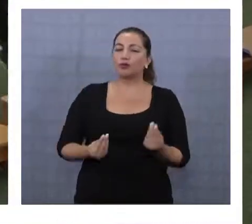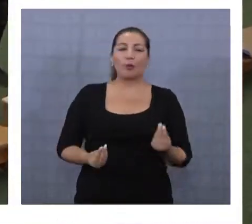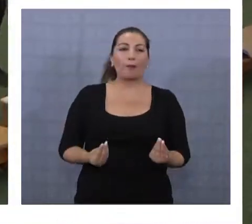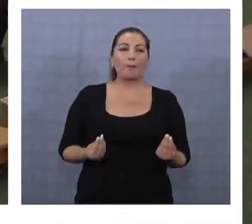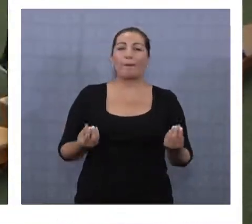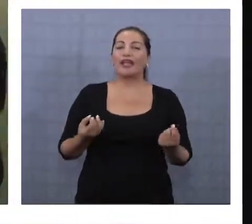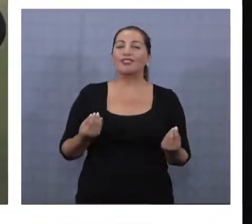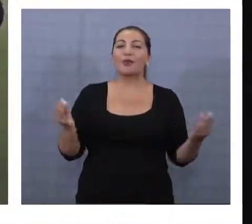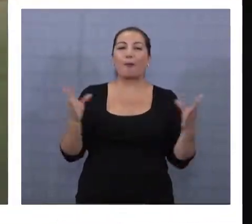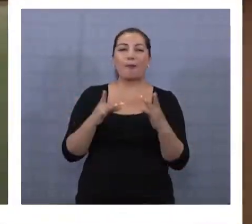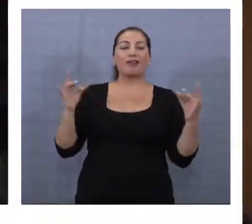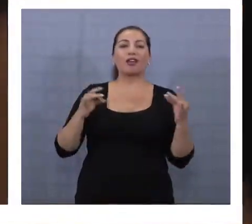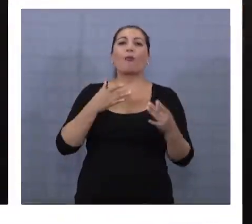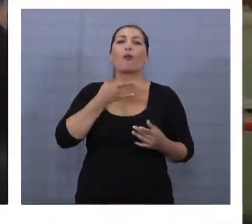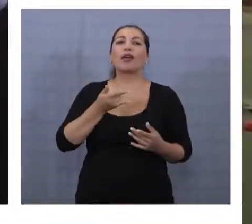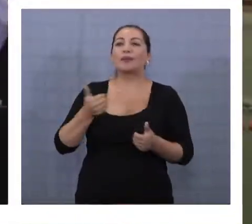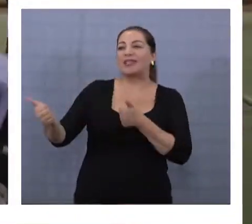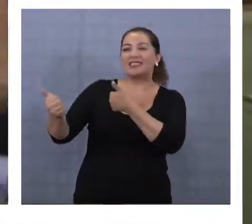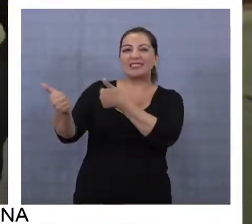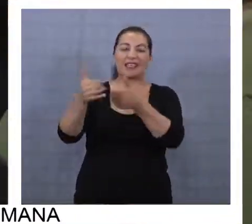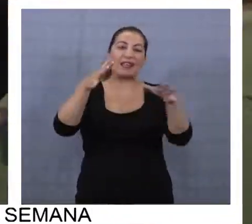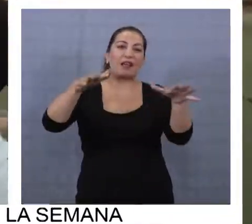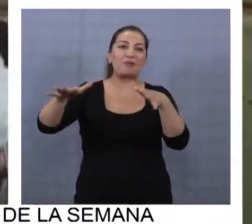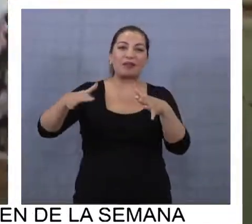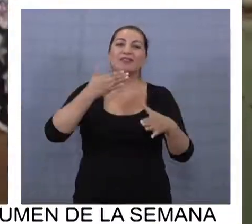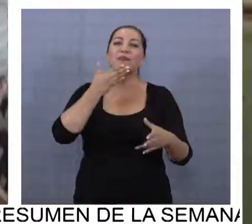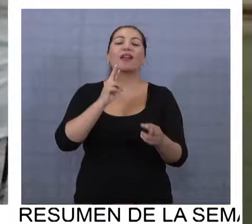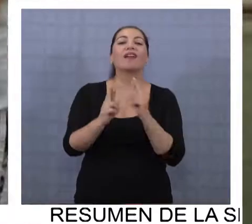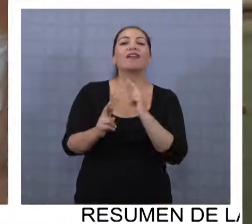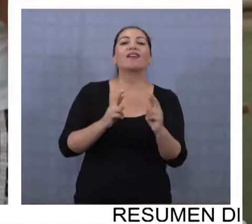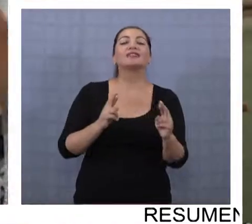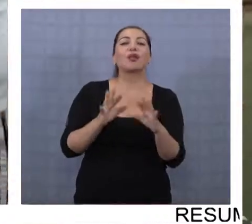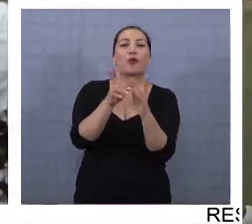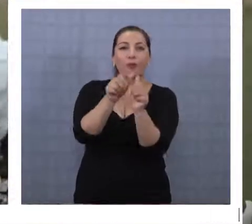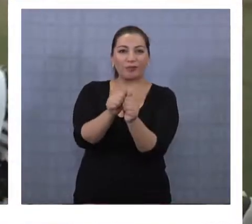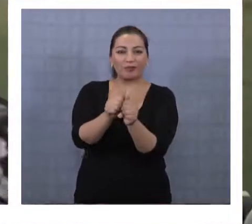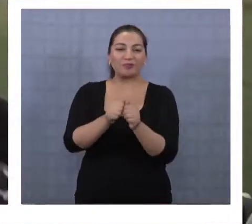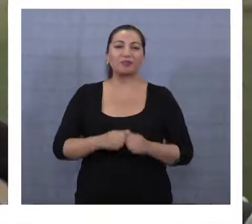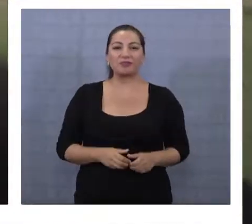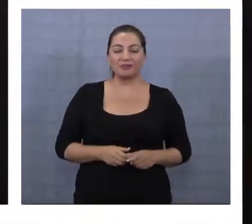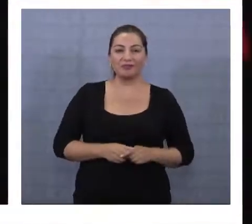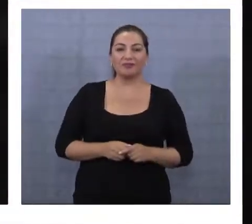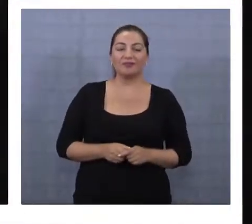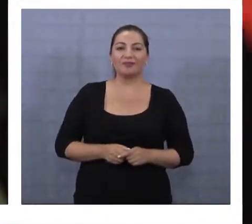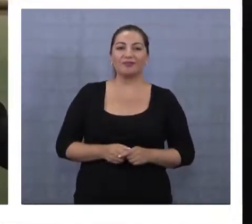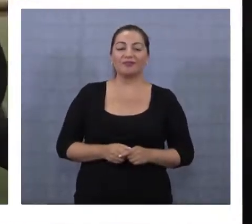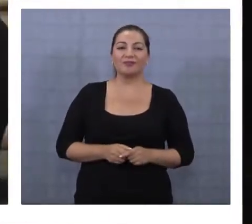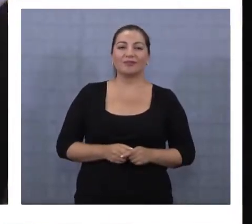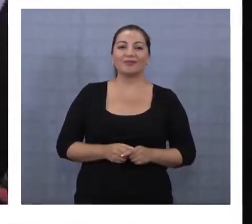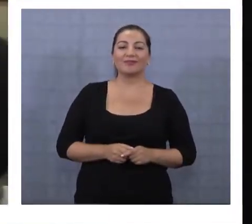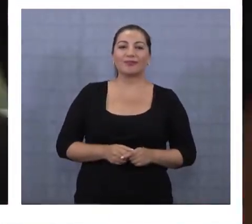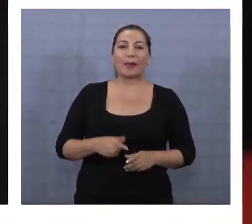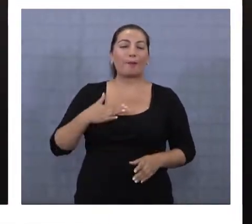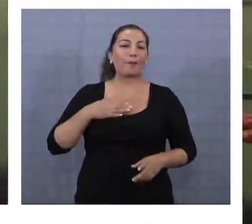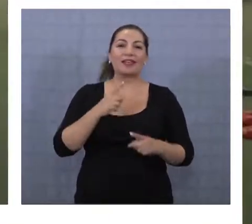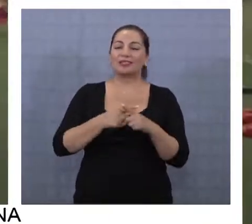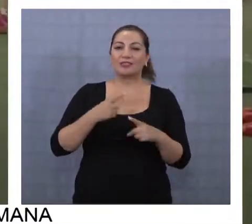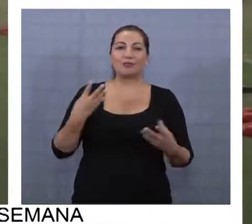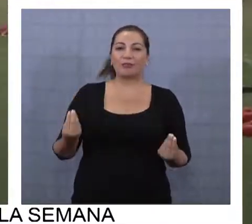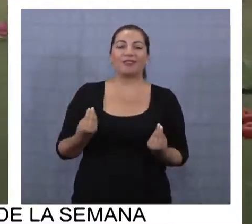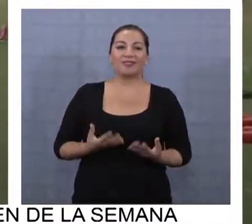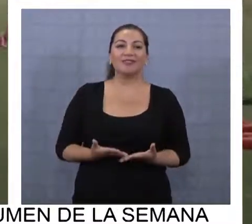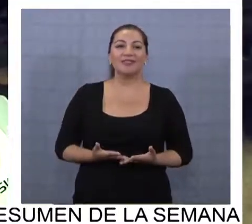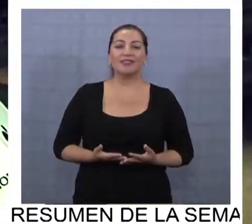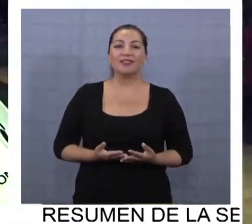algo mágico, ya sea por el entorno como por las buenas relaciones que se crean. Mira, la experiencia al final fue algo